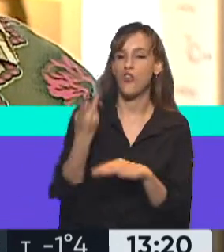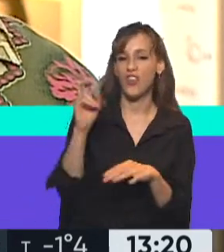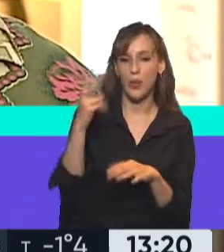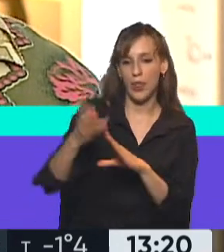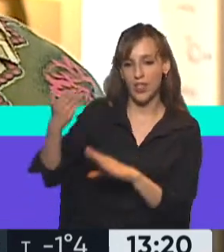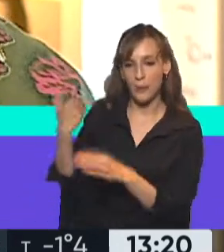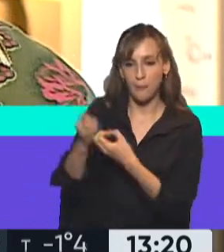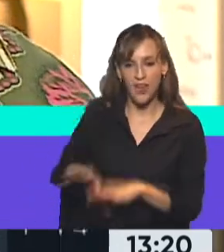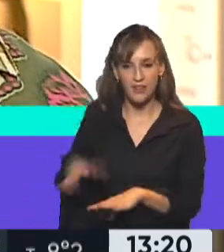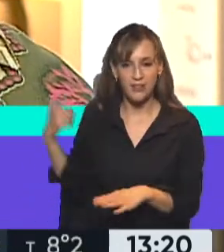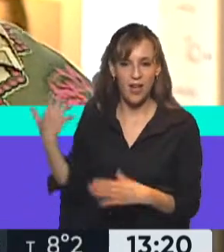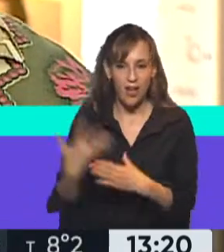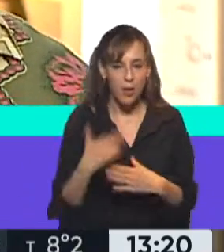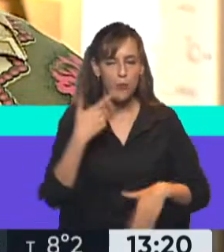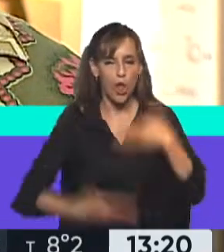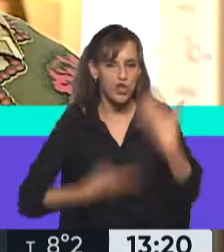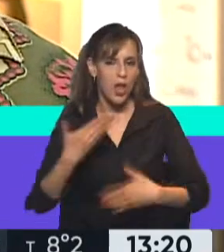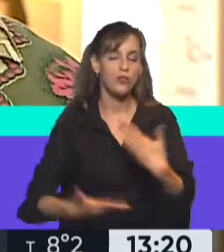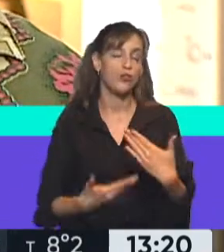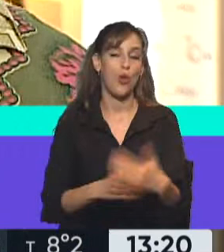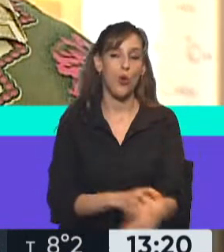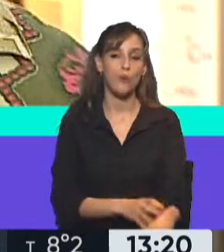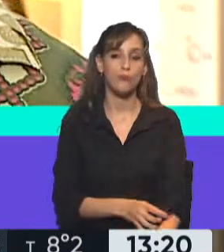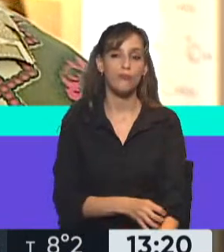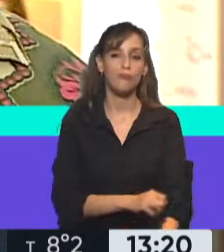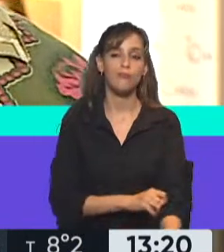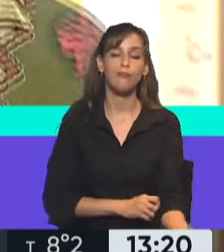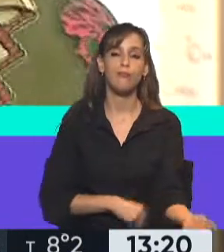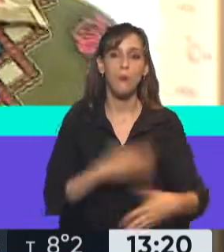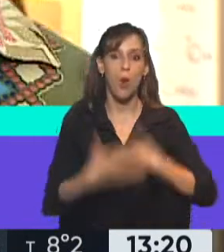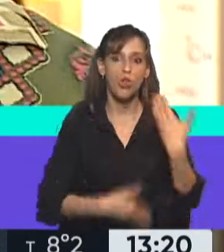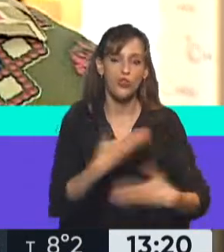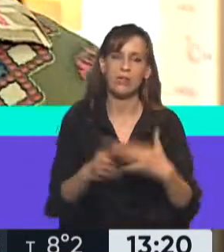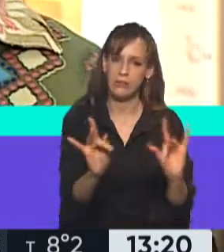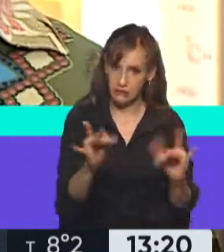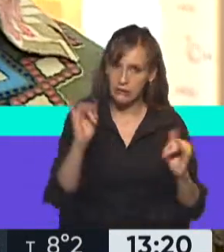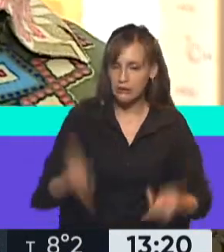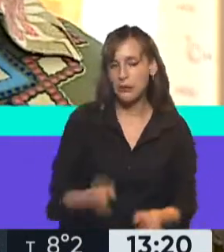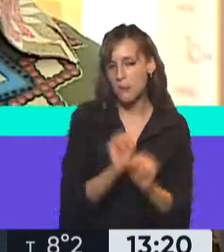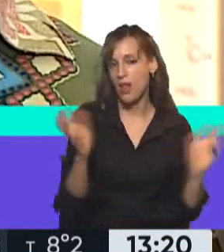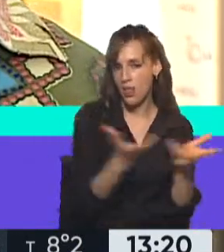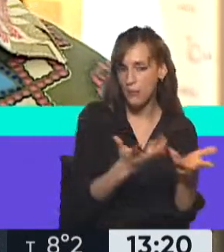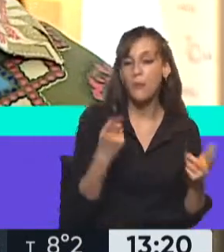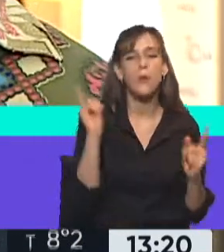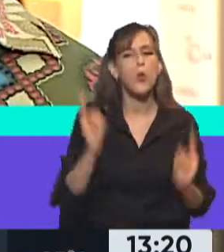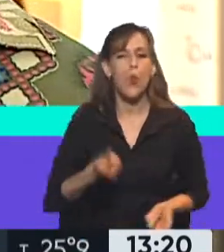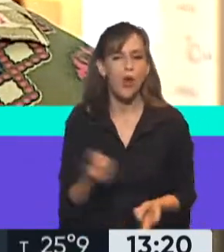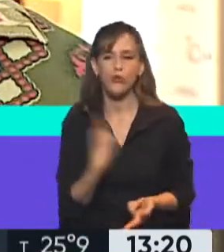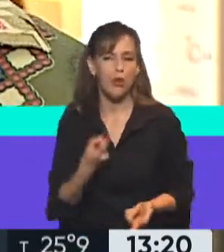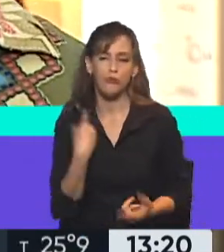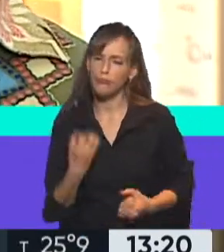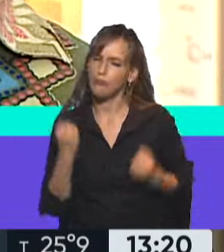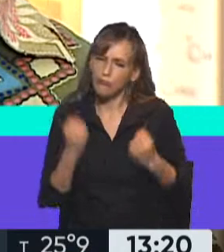fue un proceso, dentro de todo, medio por ahí largo, bueno, obviamente pandemia de por medio, pero en definitiva nunca dejamos de ensayar y